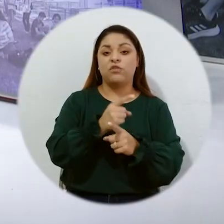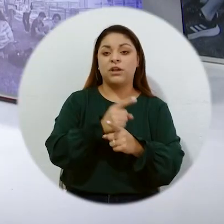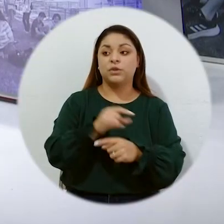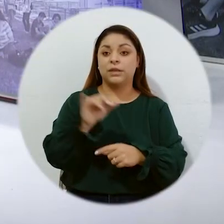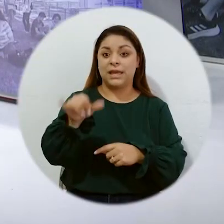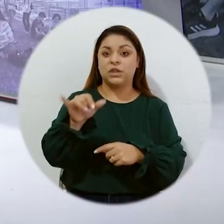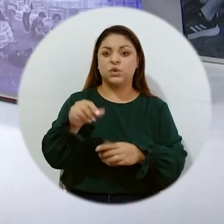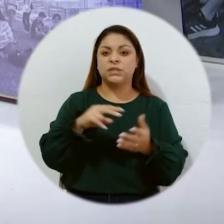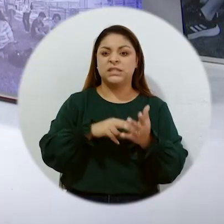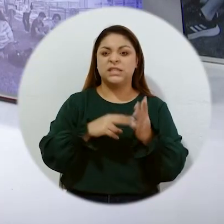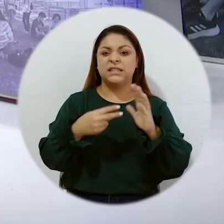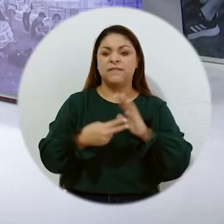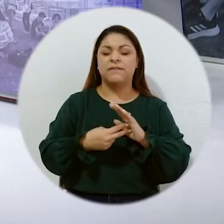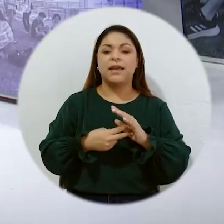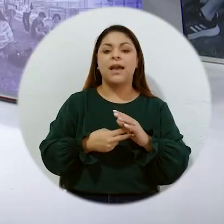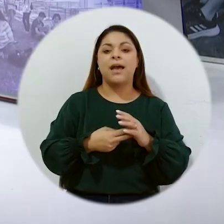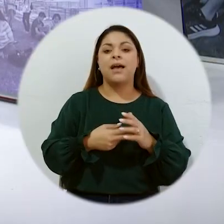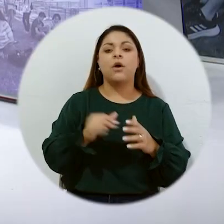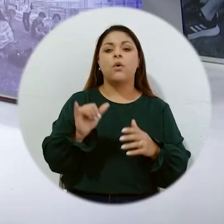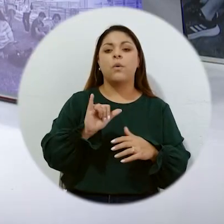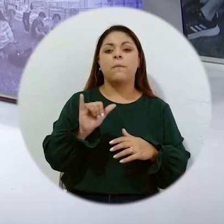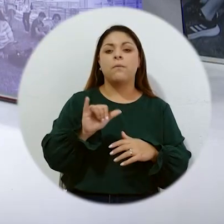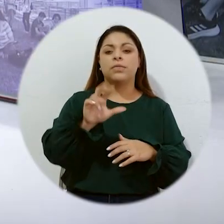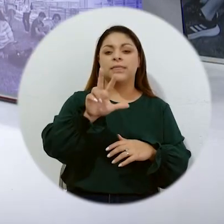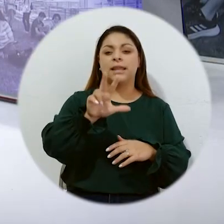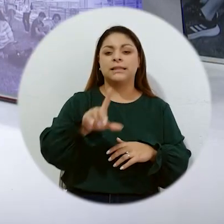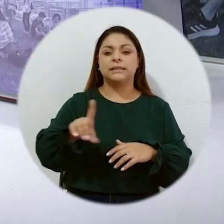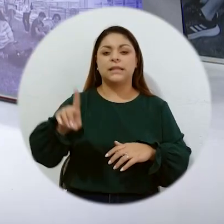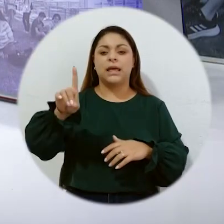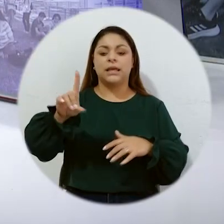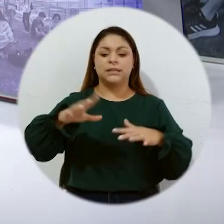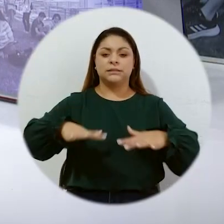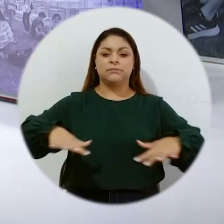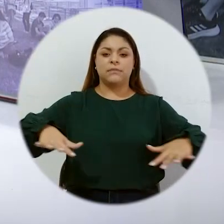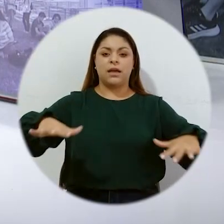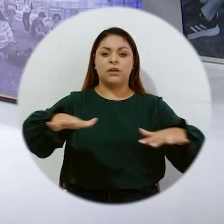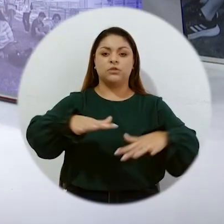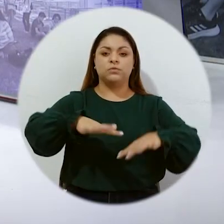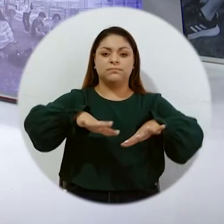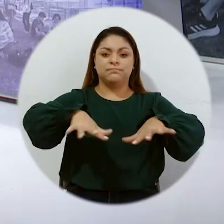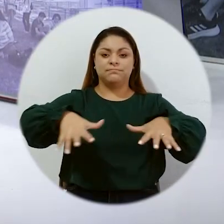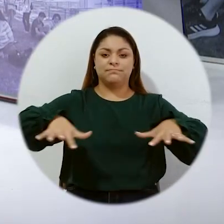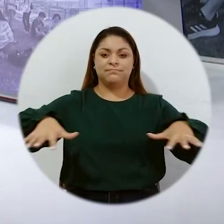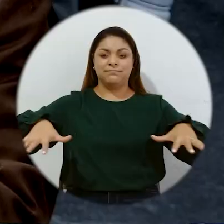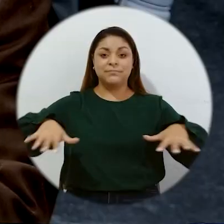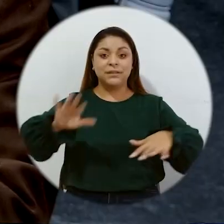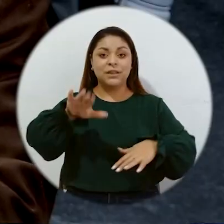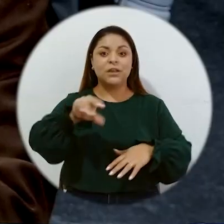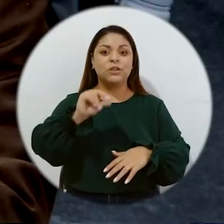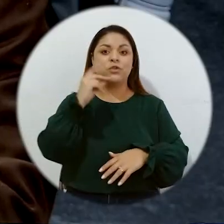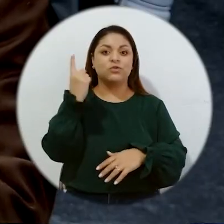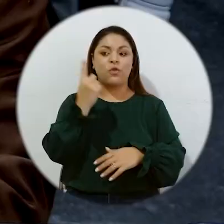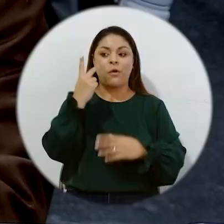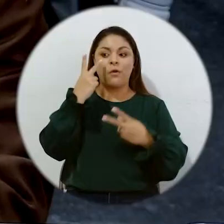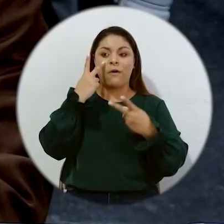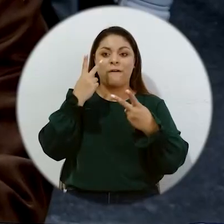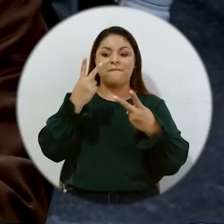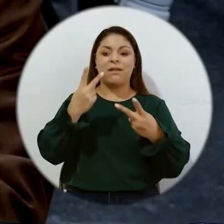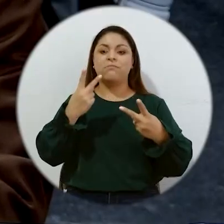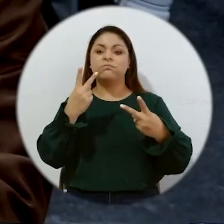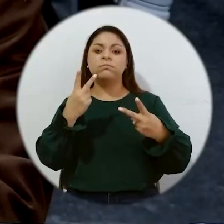ver con la tridimensionalidad del espacio marino, ¿verdad? No es solo lo que